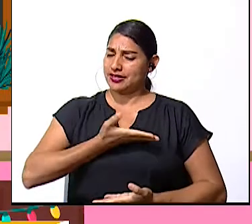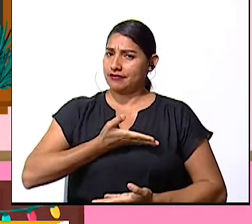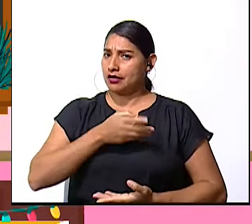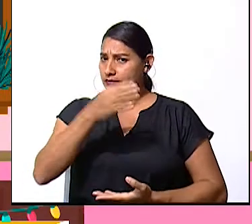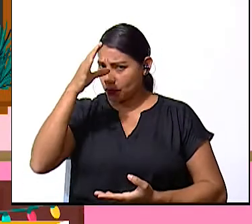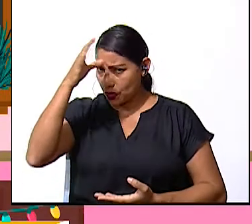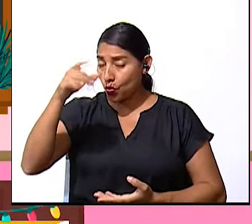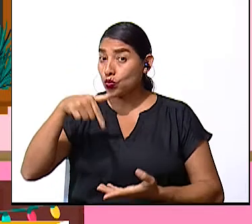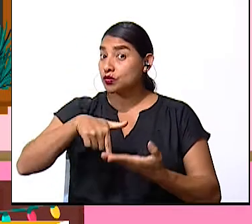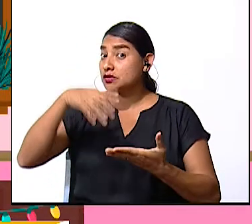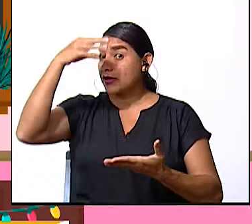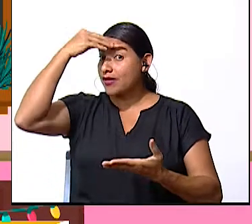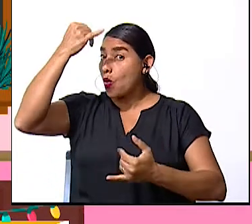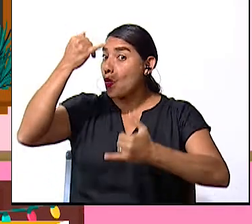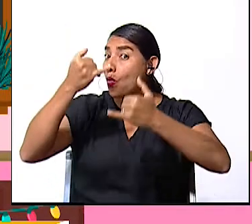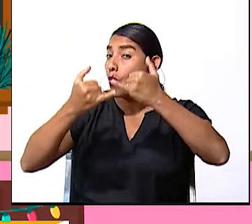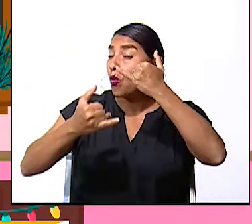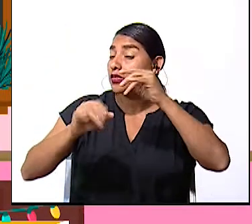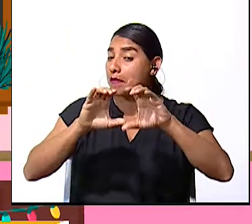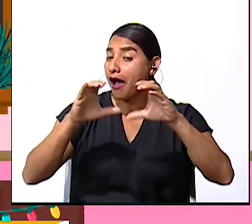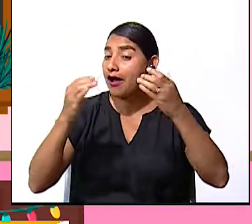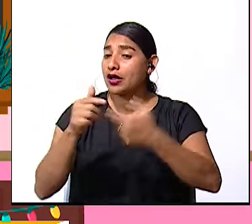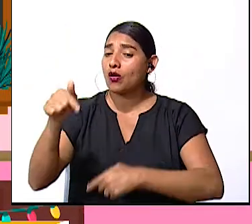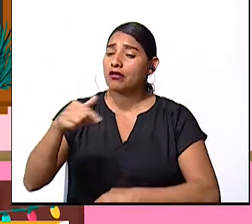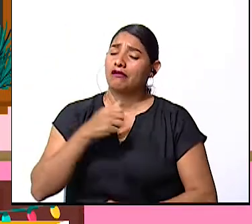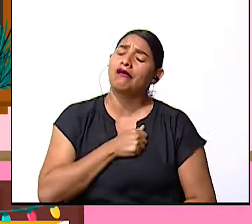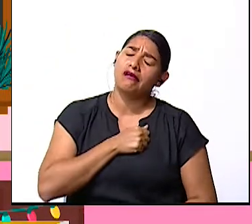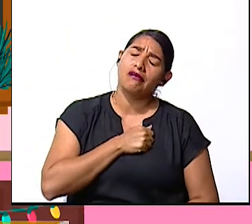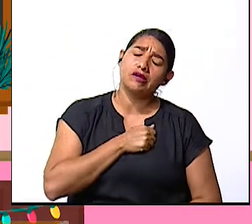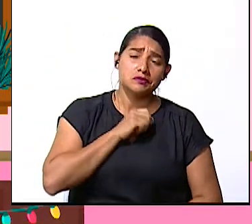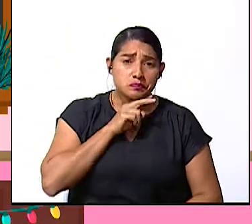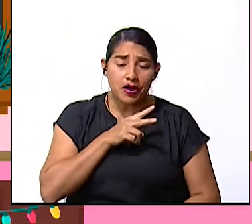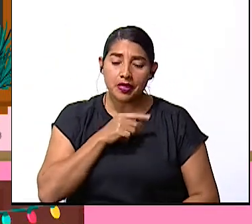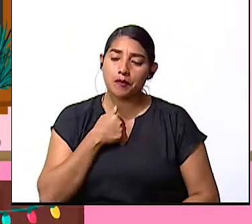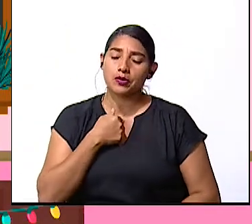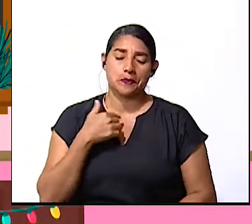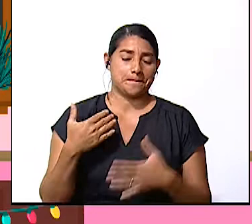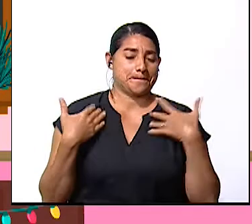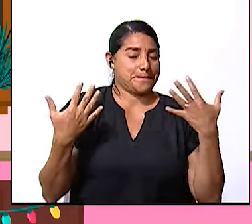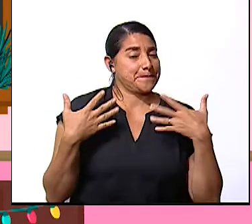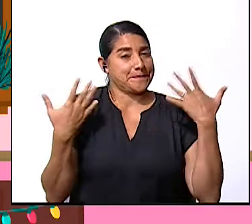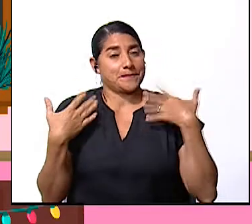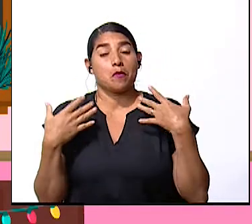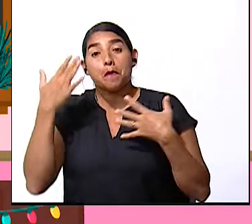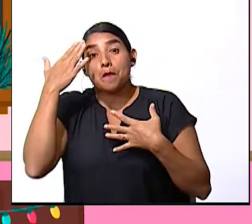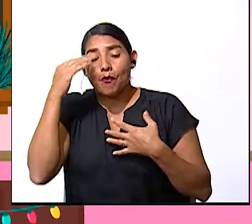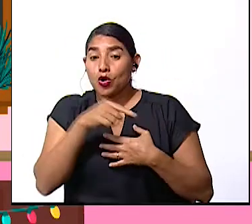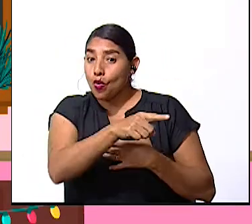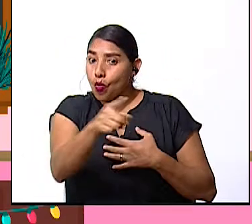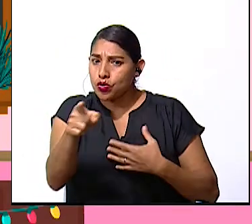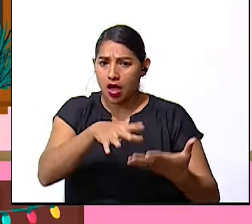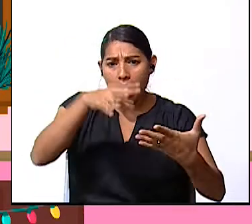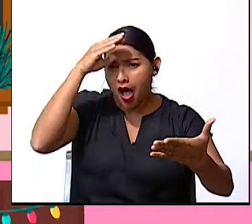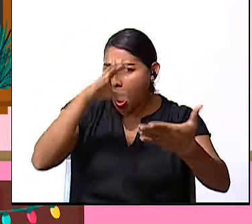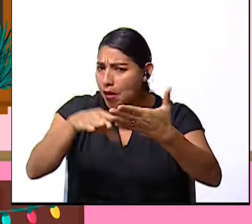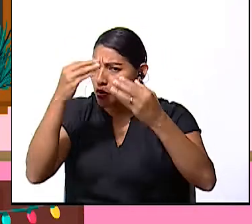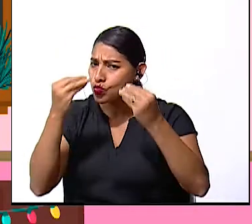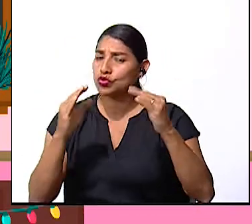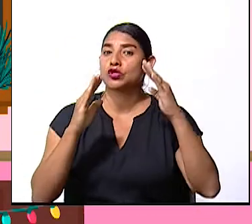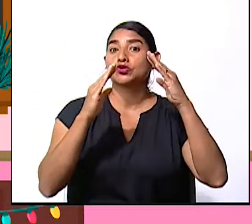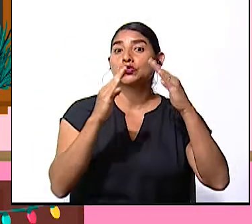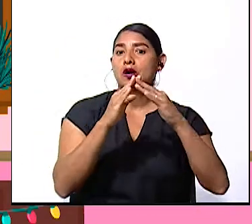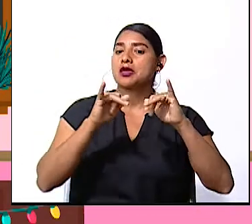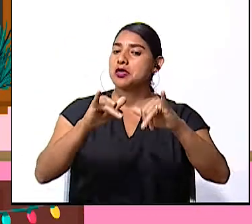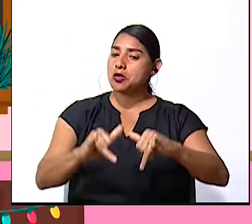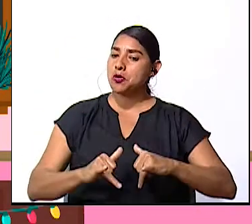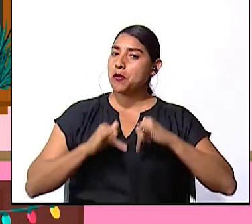sabían que hoy es la última clase? Qué pena, ¿verdad? Pero bueno, igual yo estoy muy contenta porque espero que ustedes hayan aprendido allá en casa